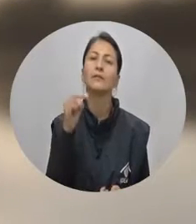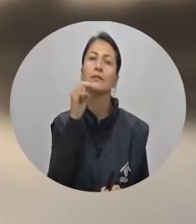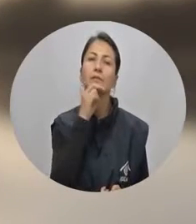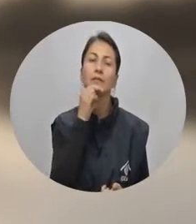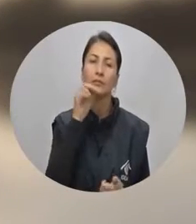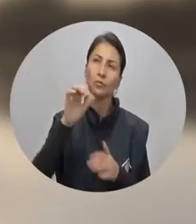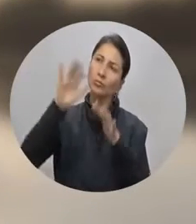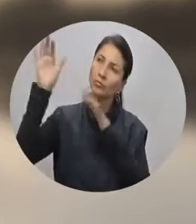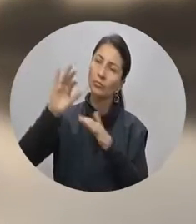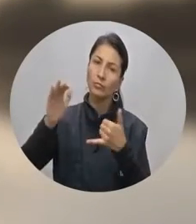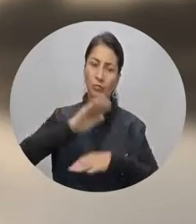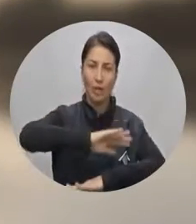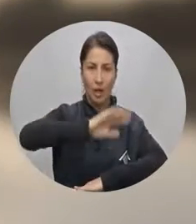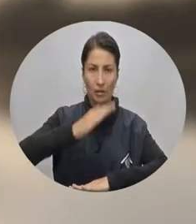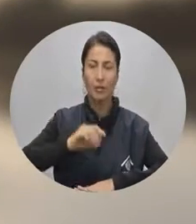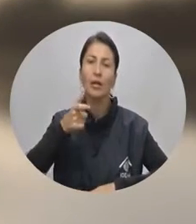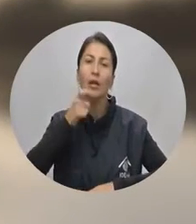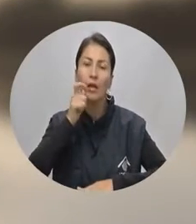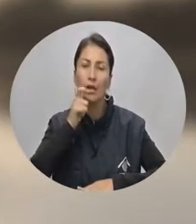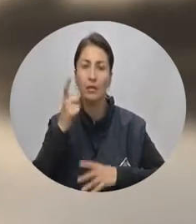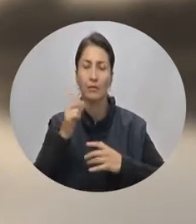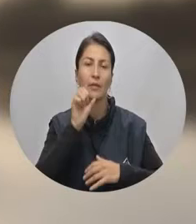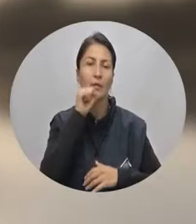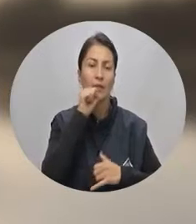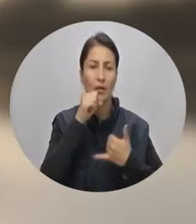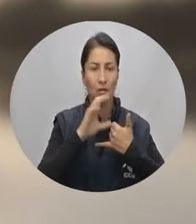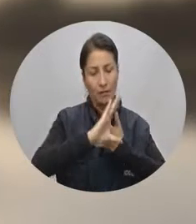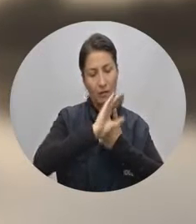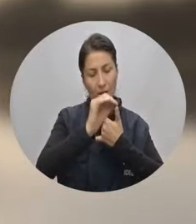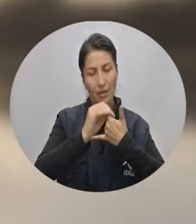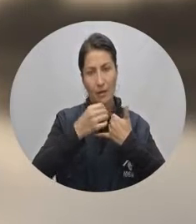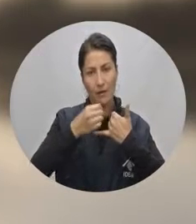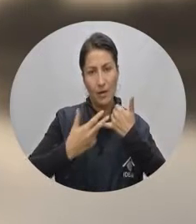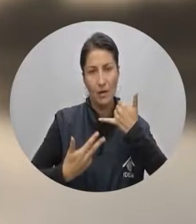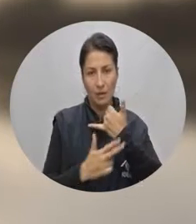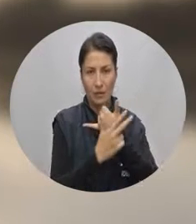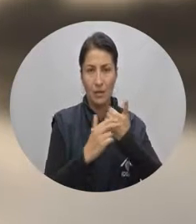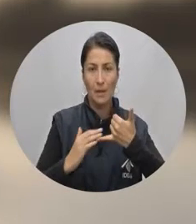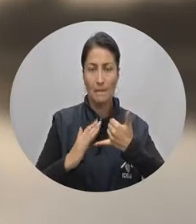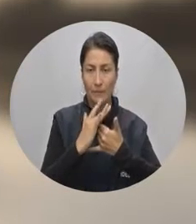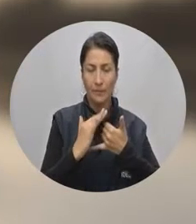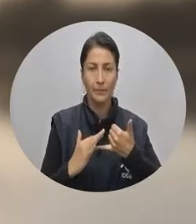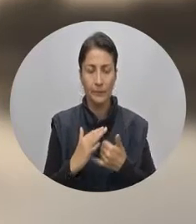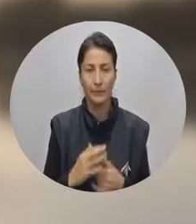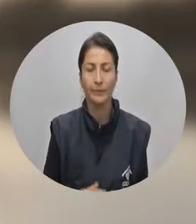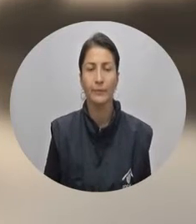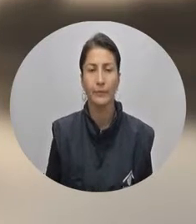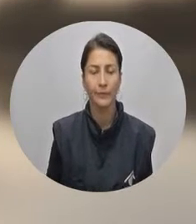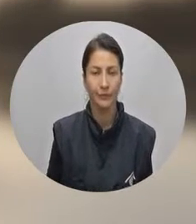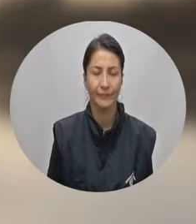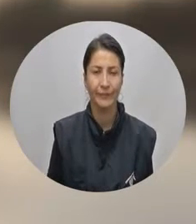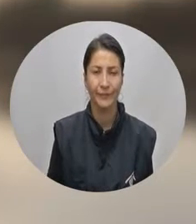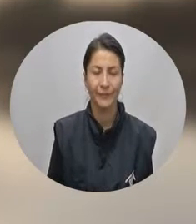Alerta roja por derrumbes en Antioquia y Caldas. Y alerta naranja en el Caribe, la zona andina y en el Pacífico.